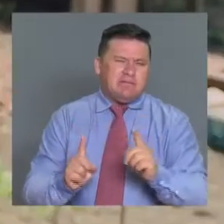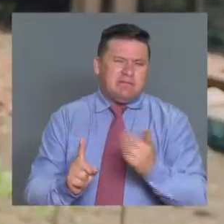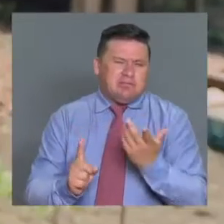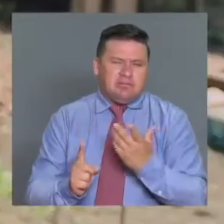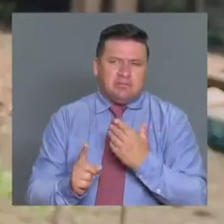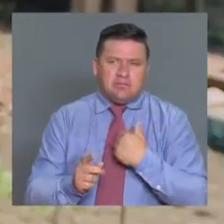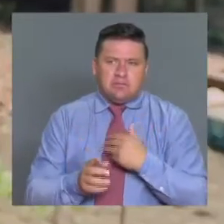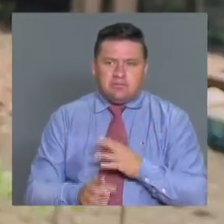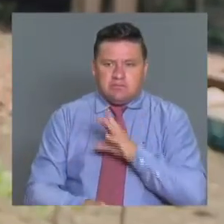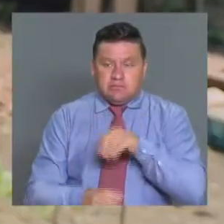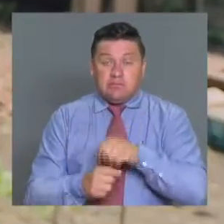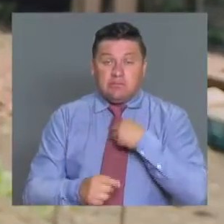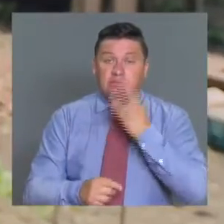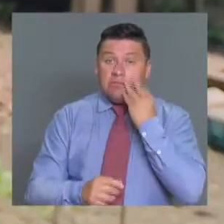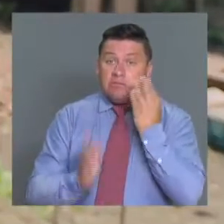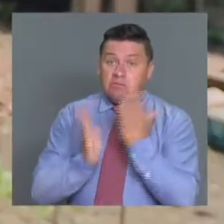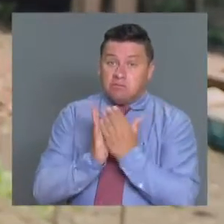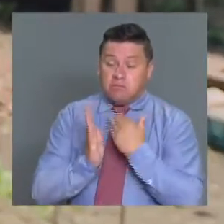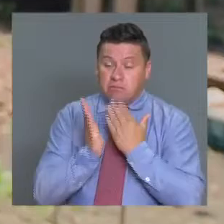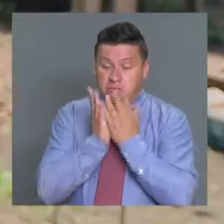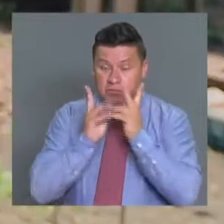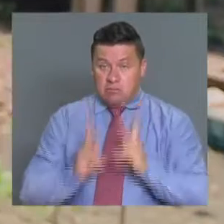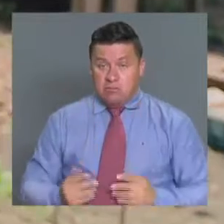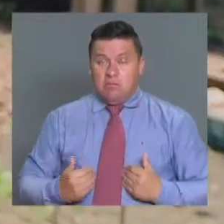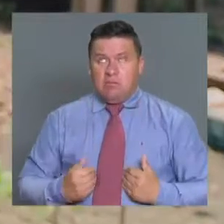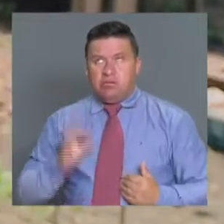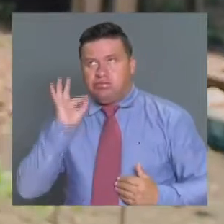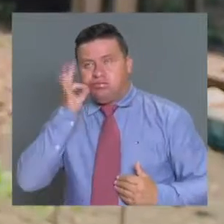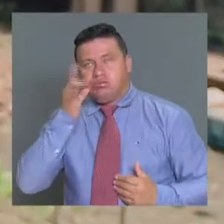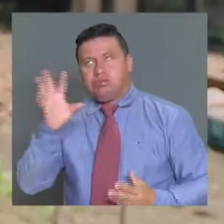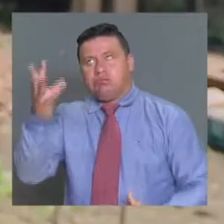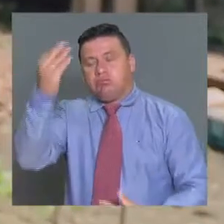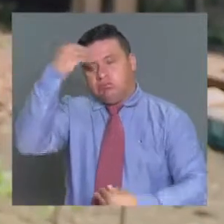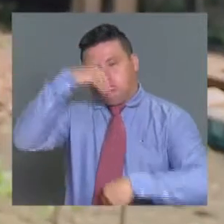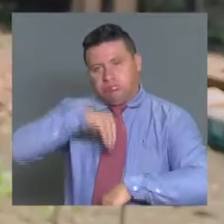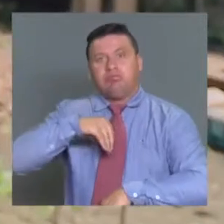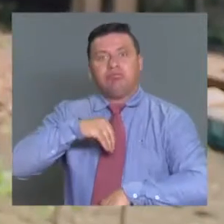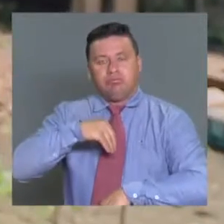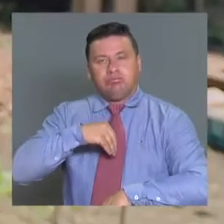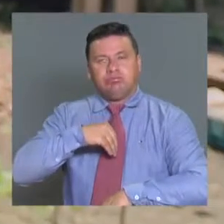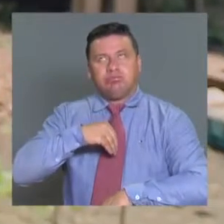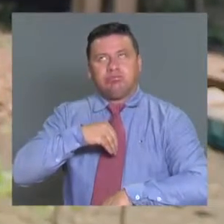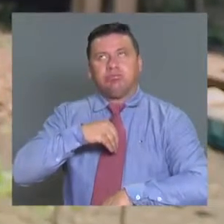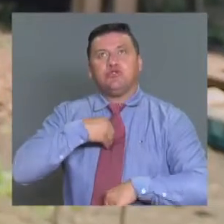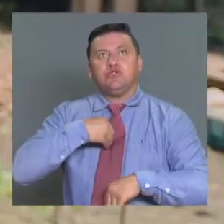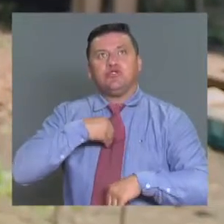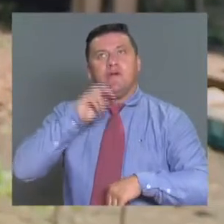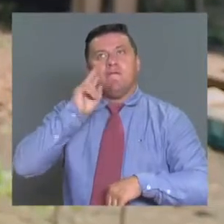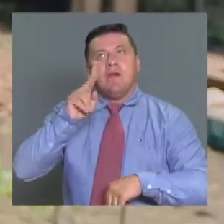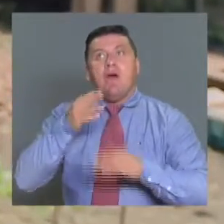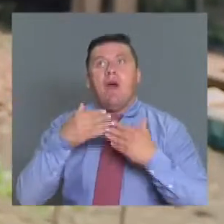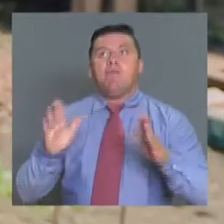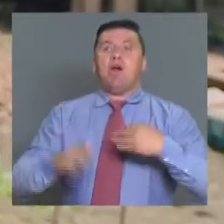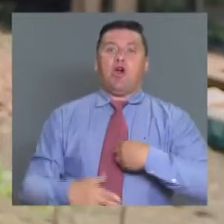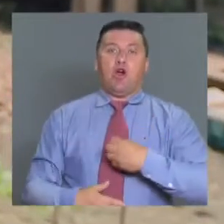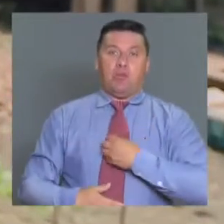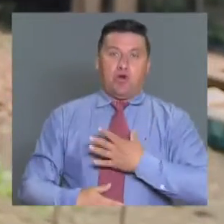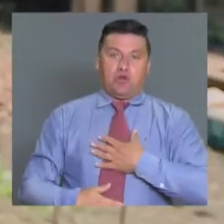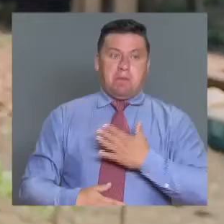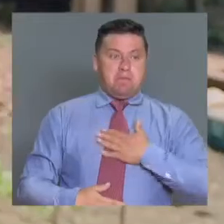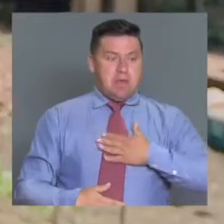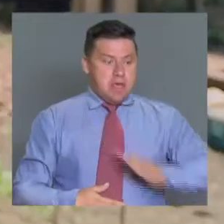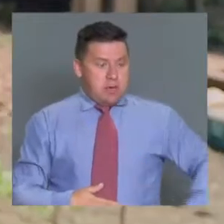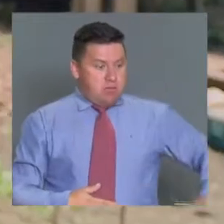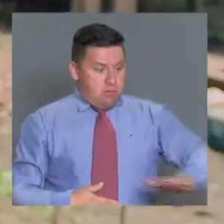la experiencia como estudiante ha sido muy enriquecedora gracias a que se nos abrió una oportunidad en nuestro municipio que